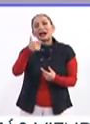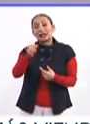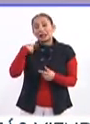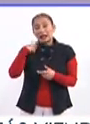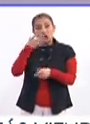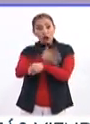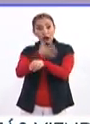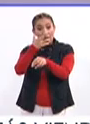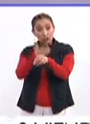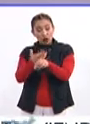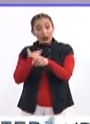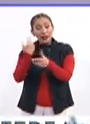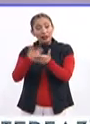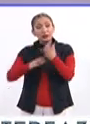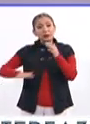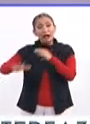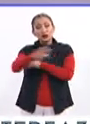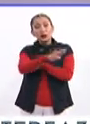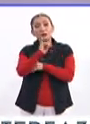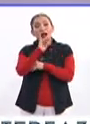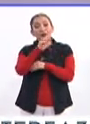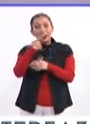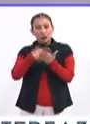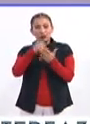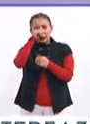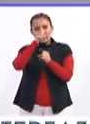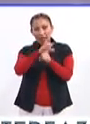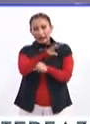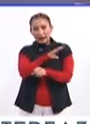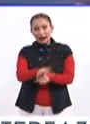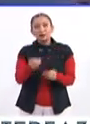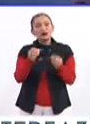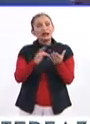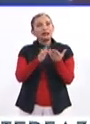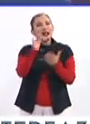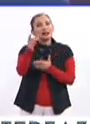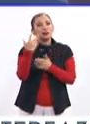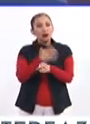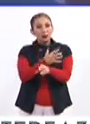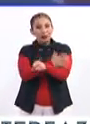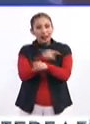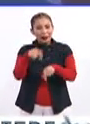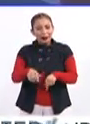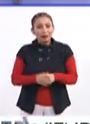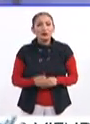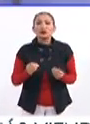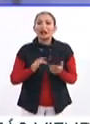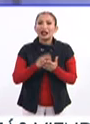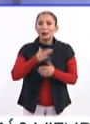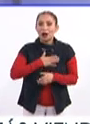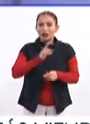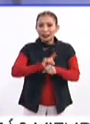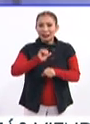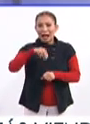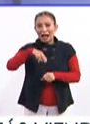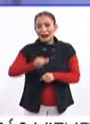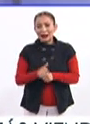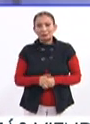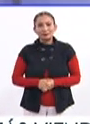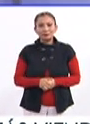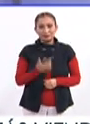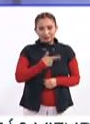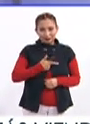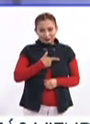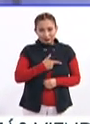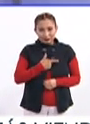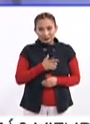Cultural Iberoamericano de la Secretaría General Iberoamericana. Muy buenos días, Enrique, muchísimas gracias por estar con nosotros hoy. Muchas gracias, buenos días, Ana Cristina. Un placer,